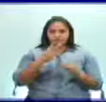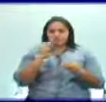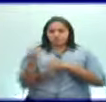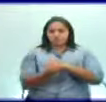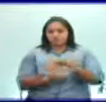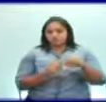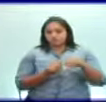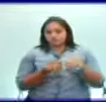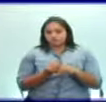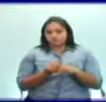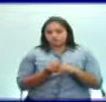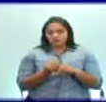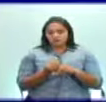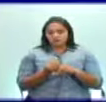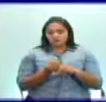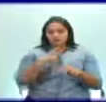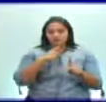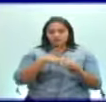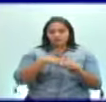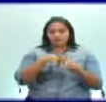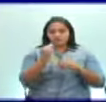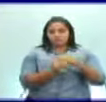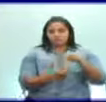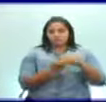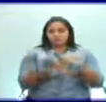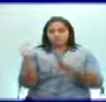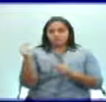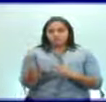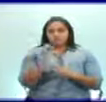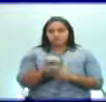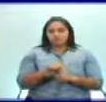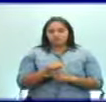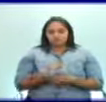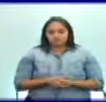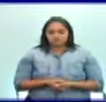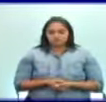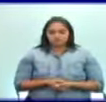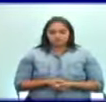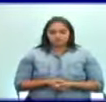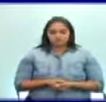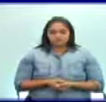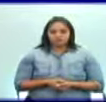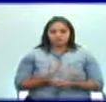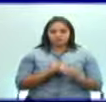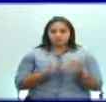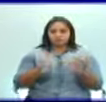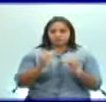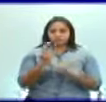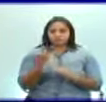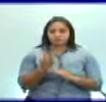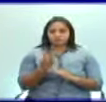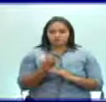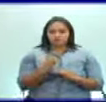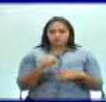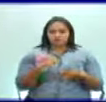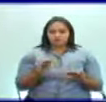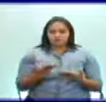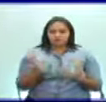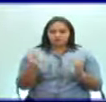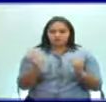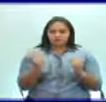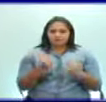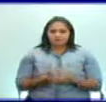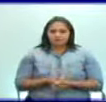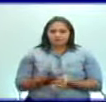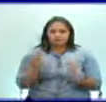está sumando, pasa restando con la operación contraria, sería menos 2. ¿Qué potencia de base 2 elevado a cualquier exponente va a dar negativo? Ninguna, ¿verdad? Eso